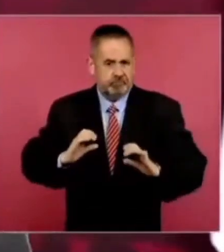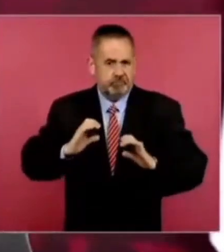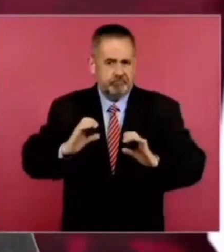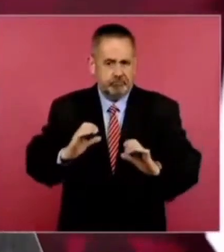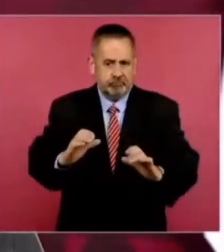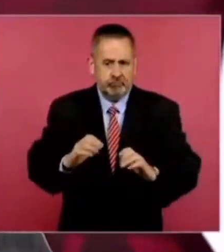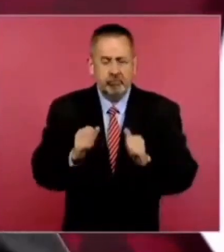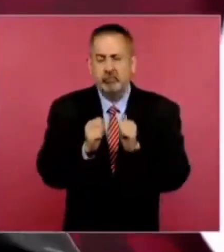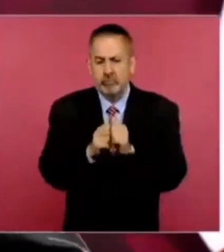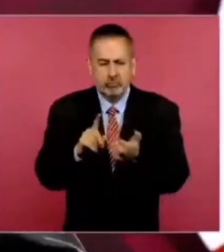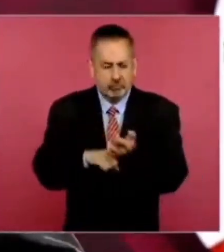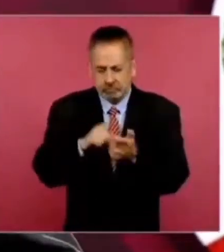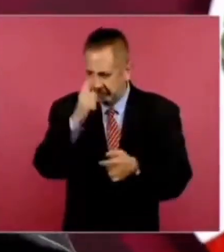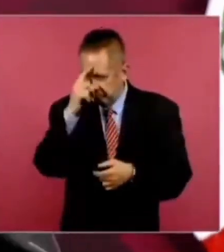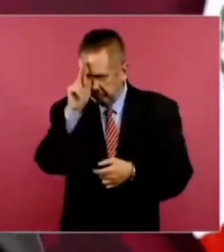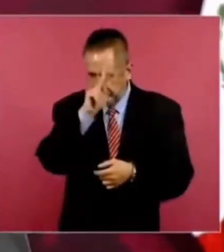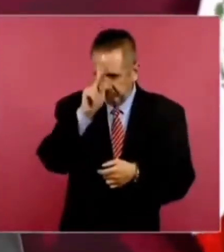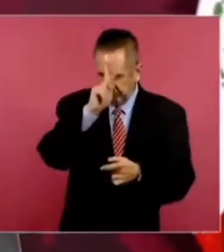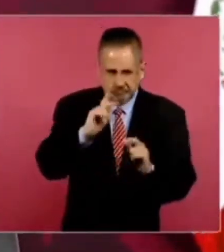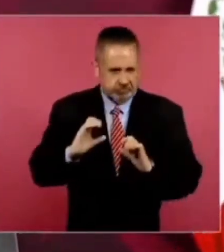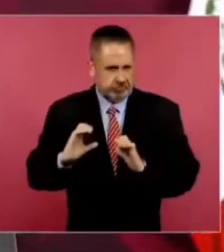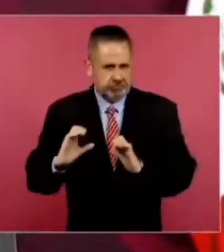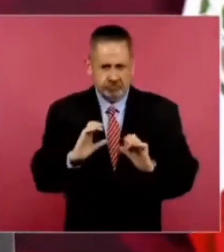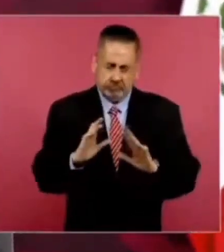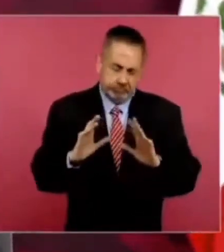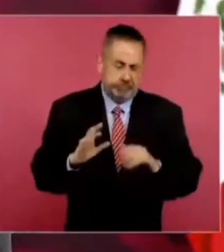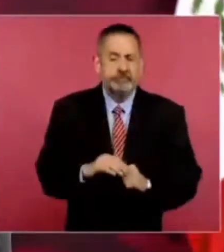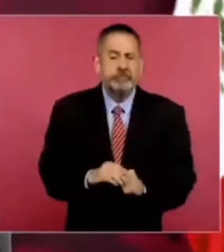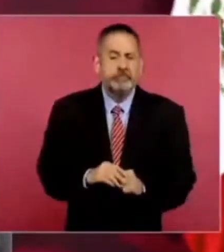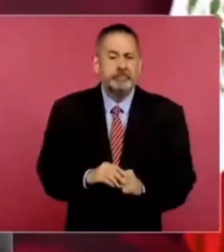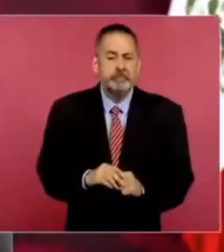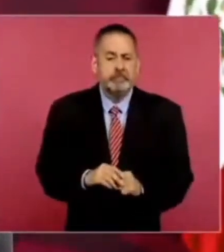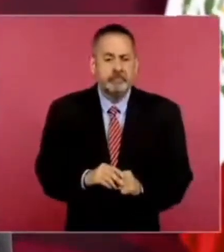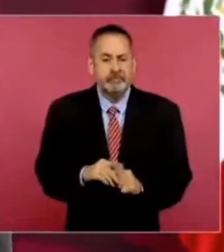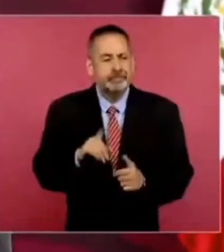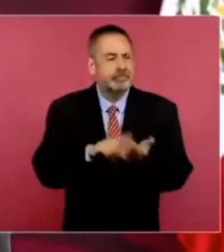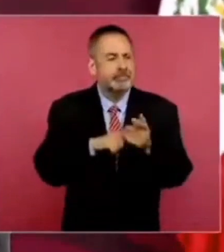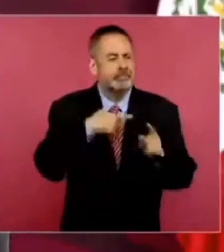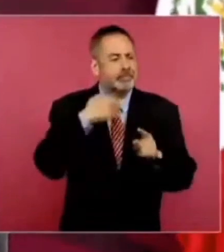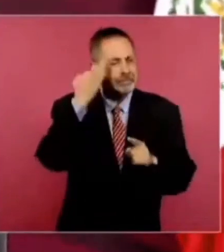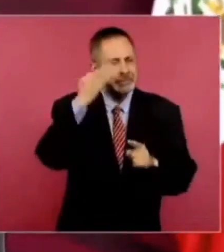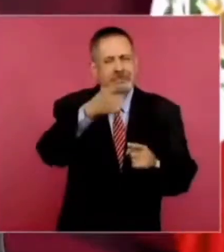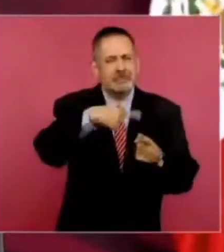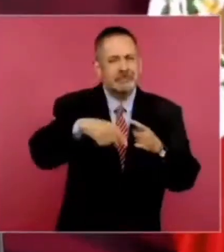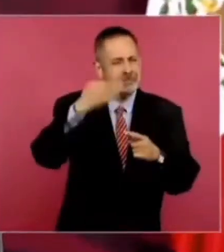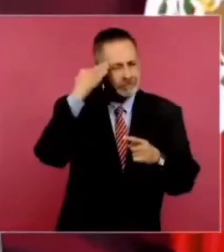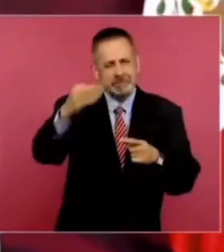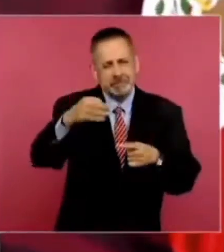Hay que actuar de manera precavida por la temporada.